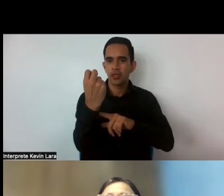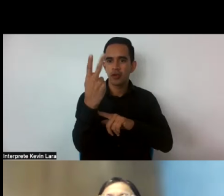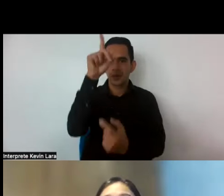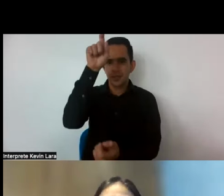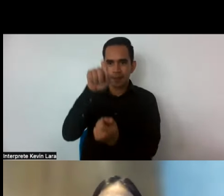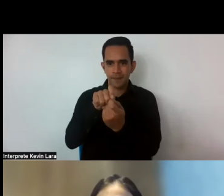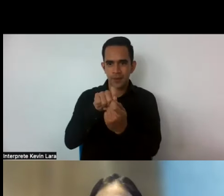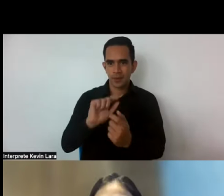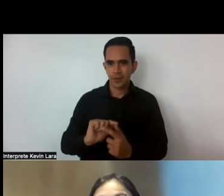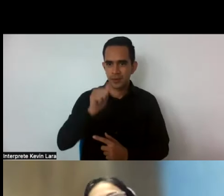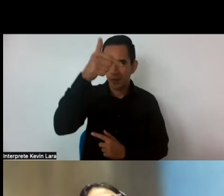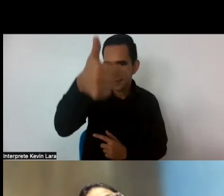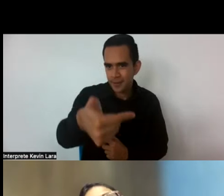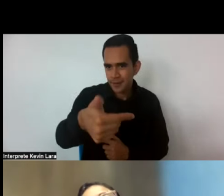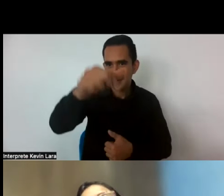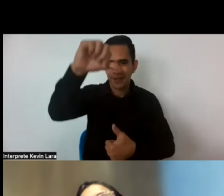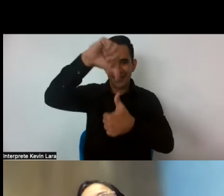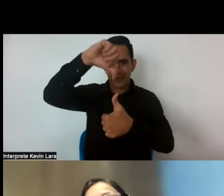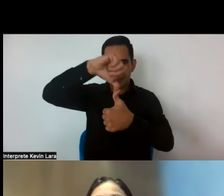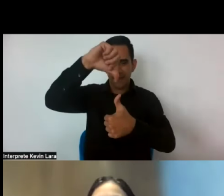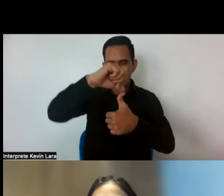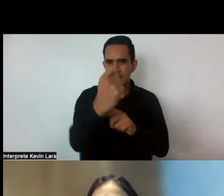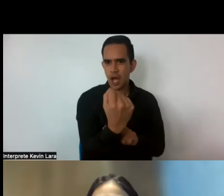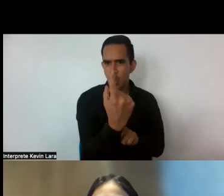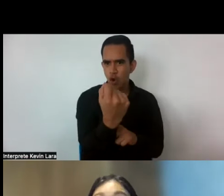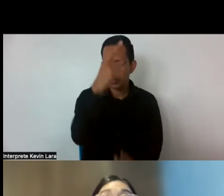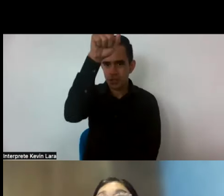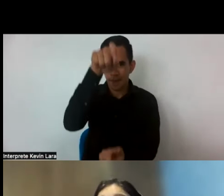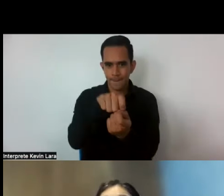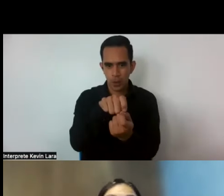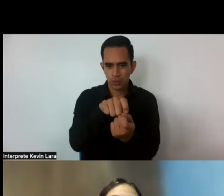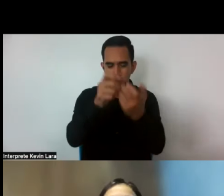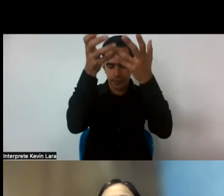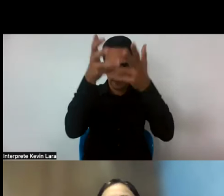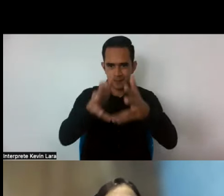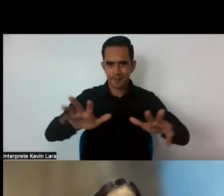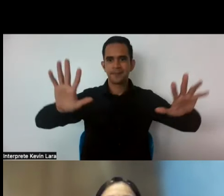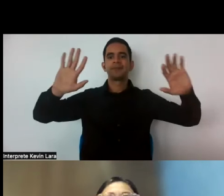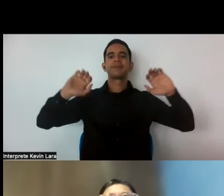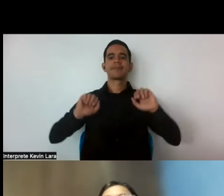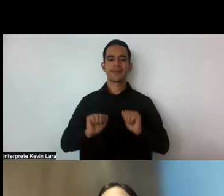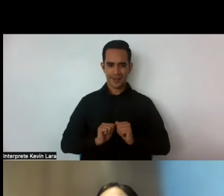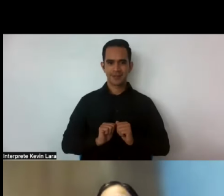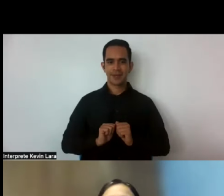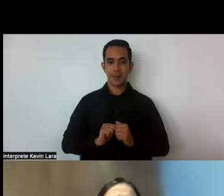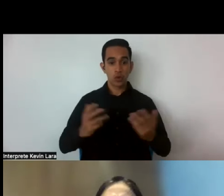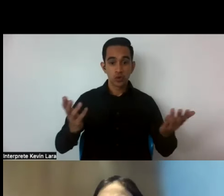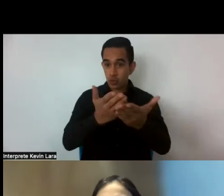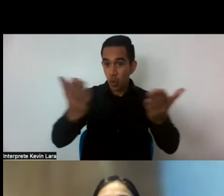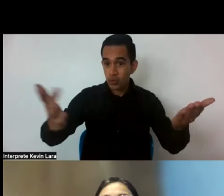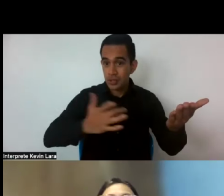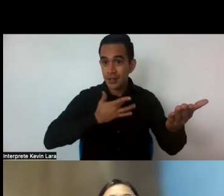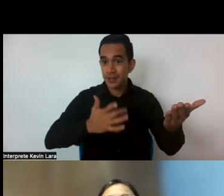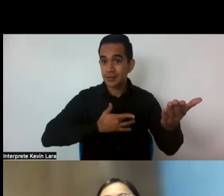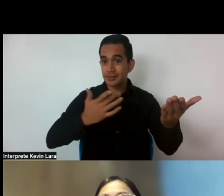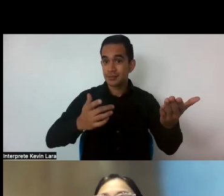hora Centroamérica, damos por terminada la sesión. No sé si alguien quiere hacer alguna pregunta, algún